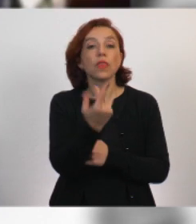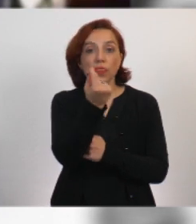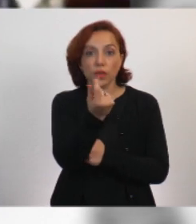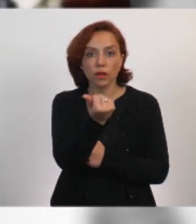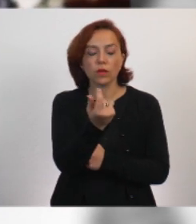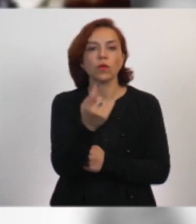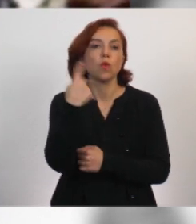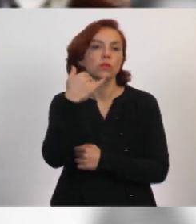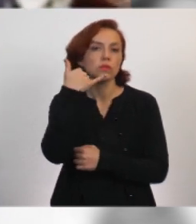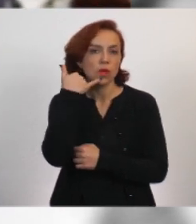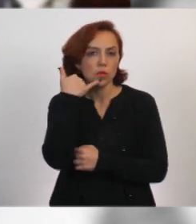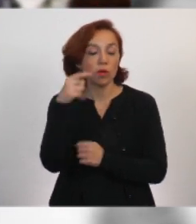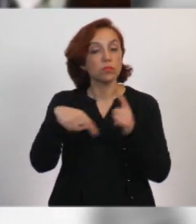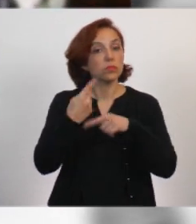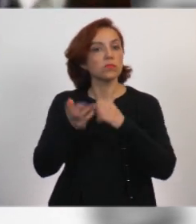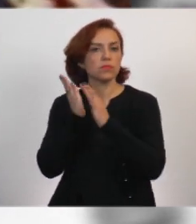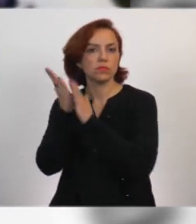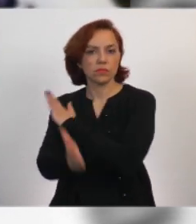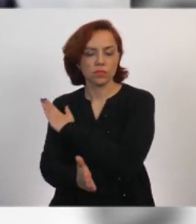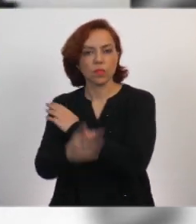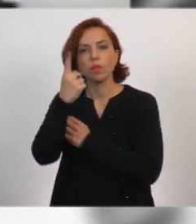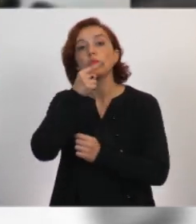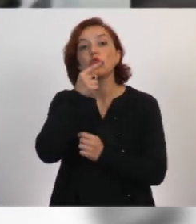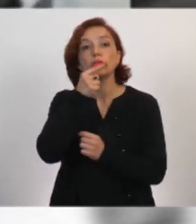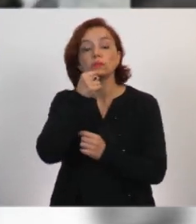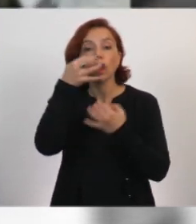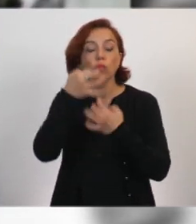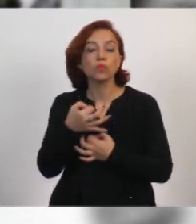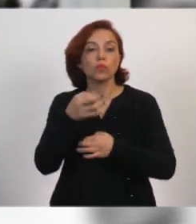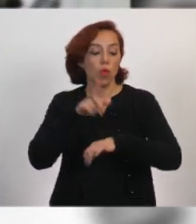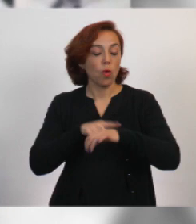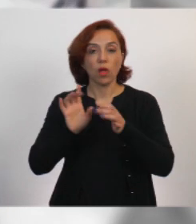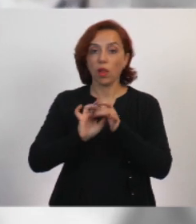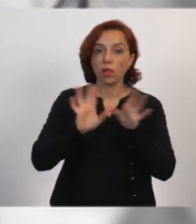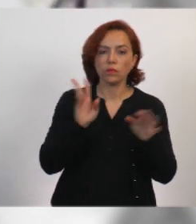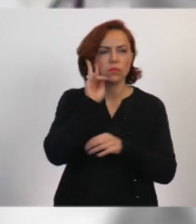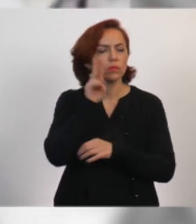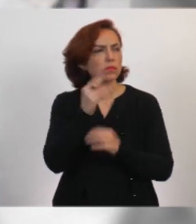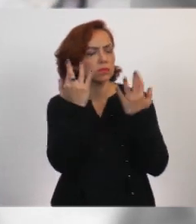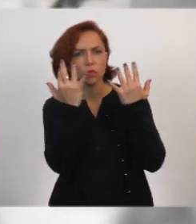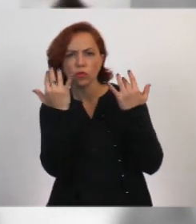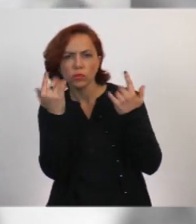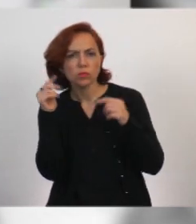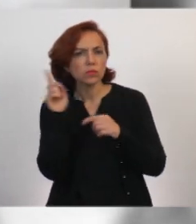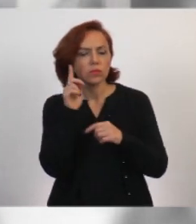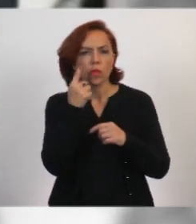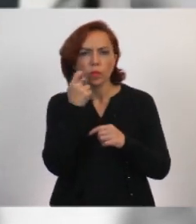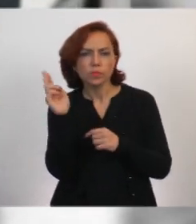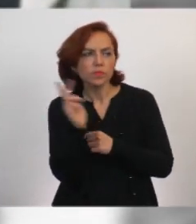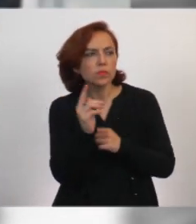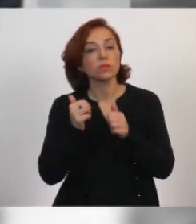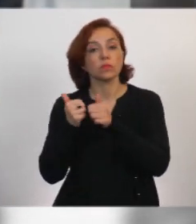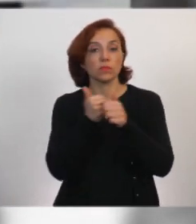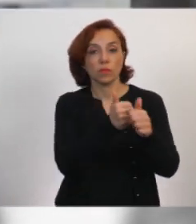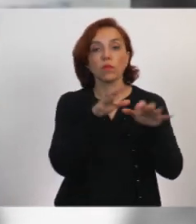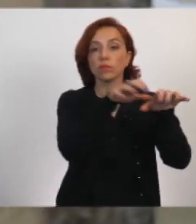tener un arma exigió la entrega de la recaudación y un celular para luego fugarse. Un policía que se encontraba en horas libres observó al hombre corriendo